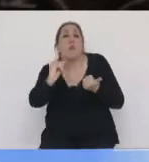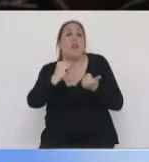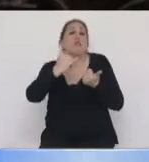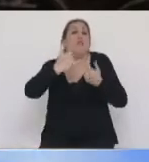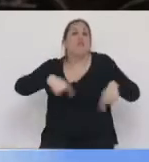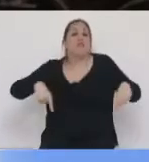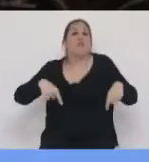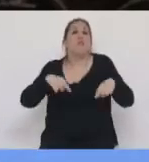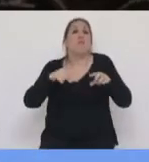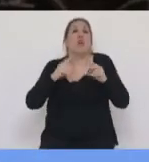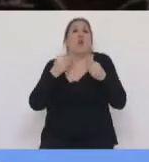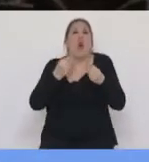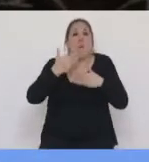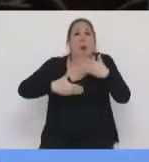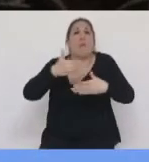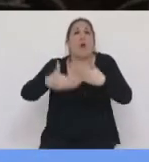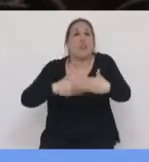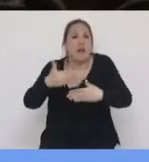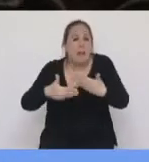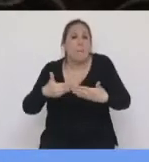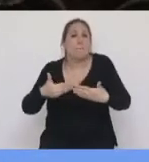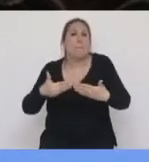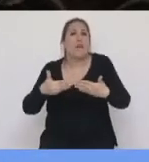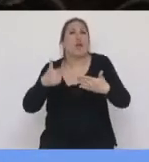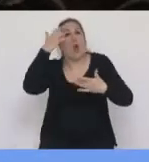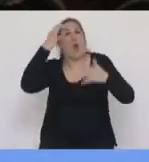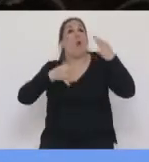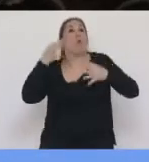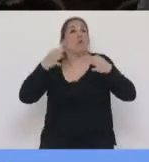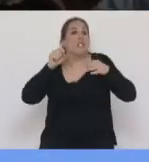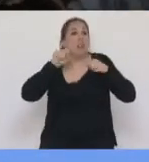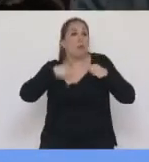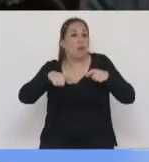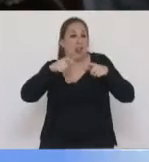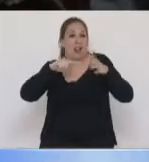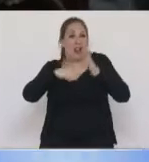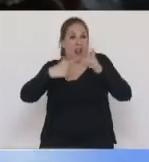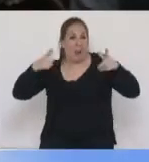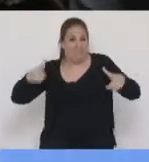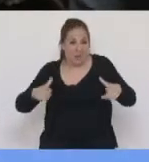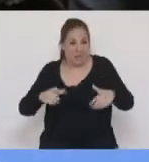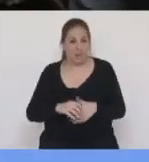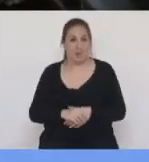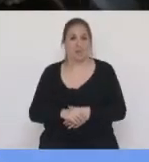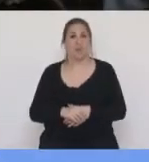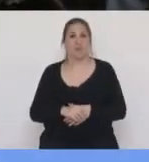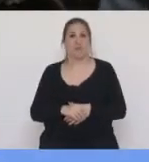en el curso del procedimiento de la justicia local introdujo